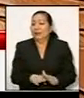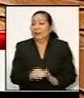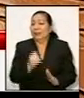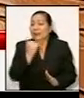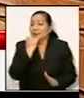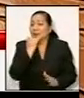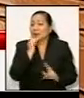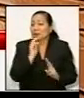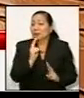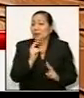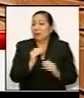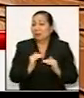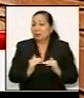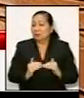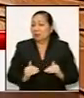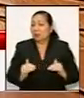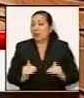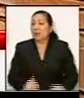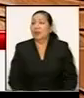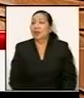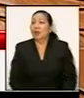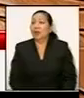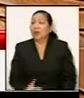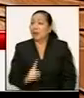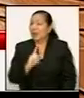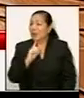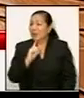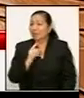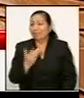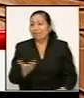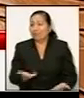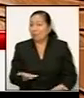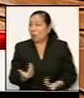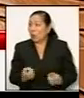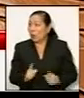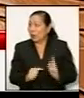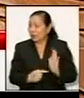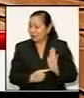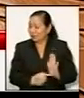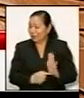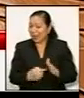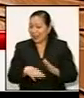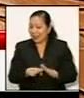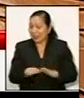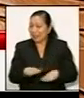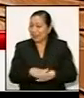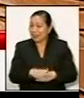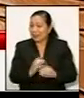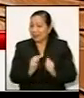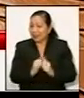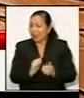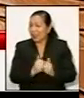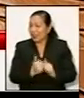errores yo lo he visto por los medios no sean o no cuando han aparecido dentro de la gestión de sido corregidos en torno a la mía